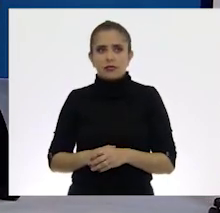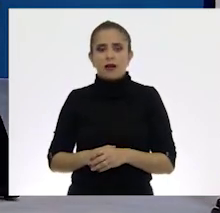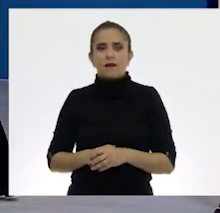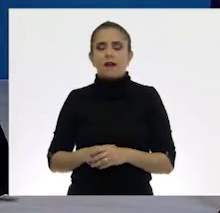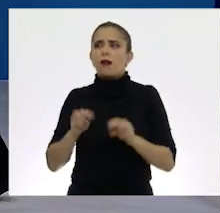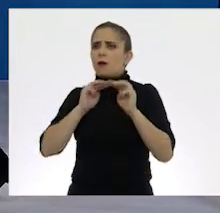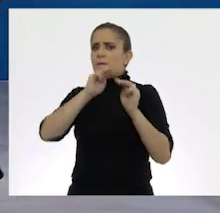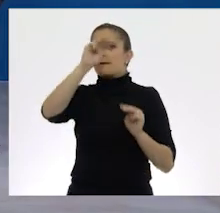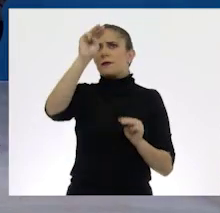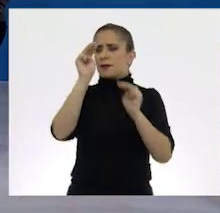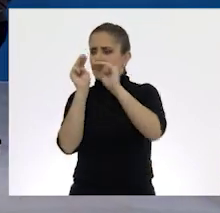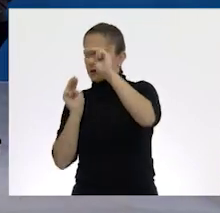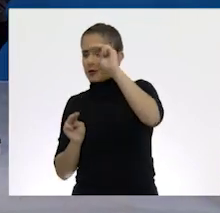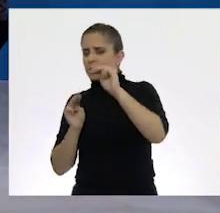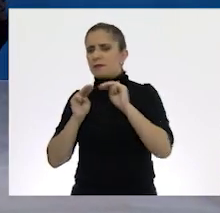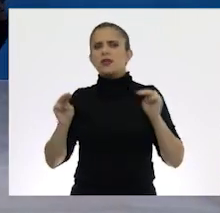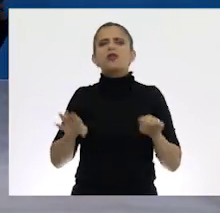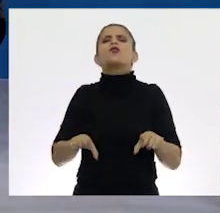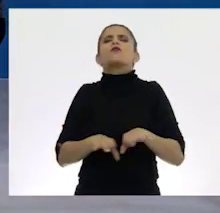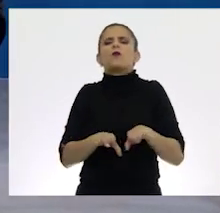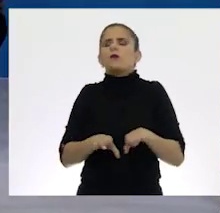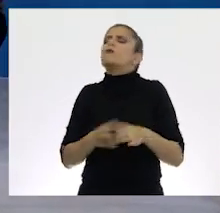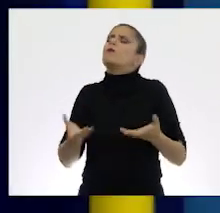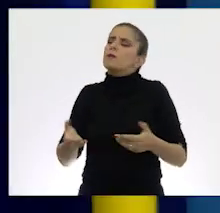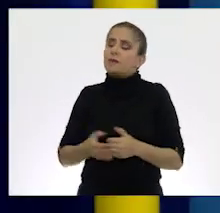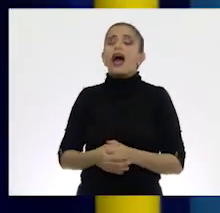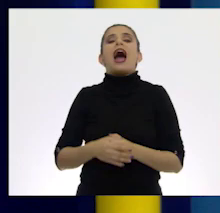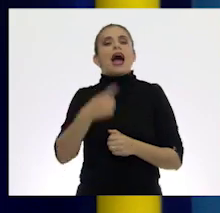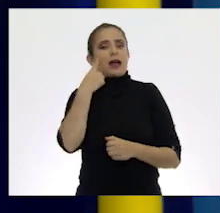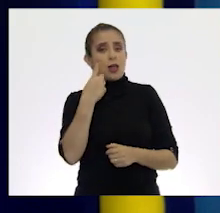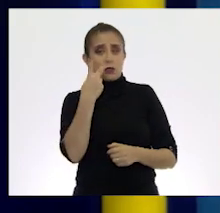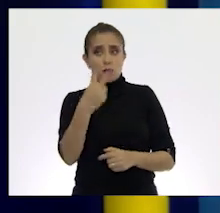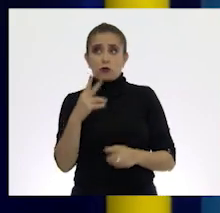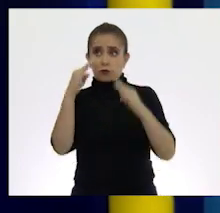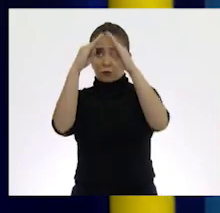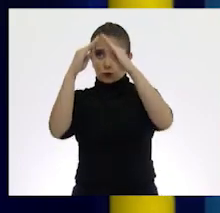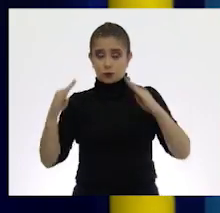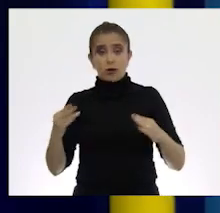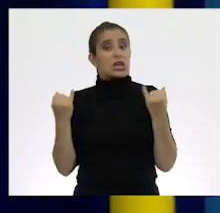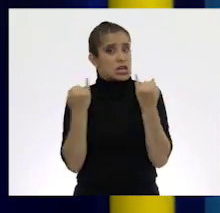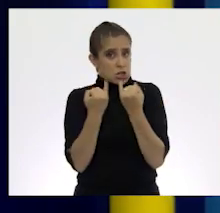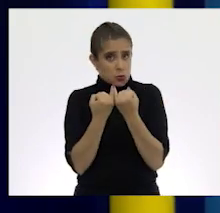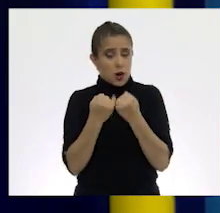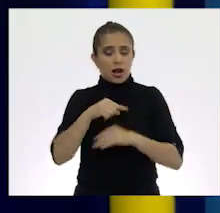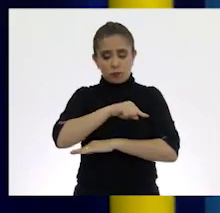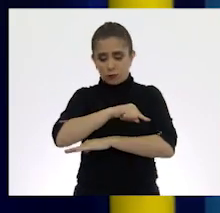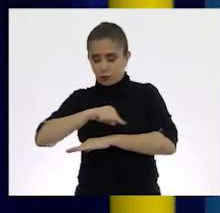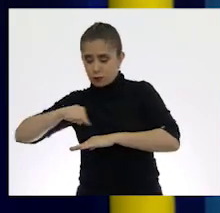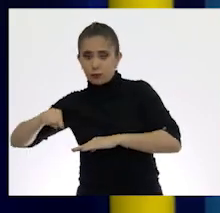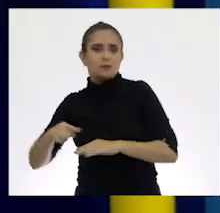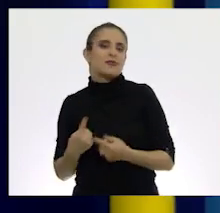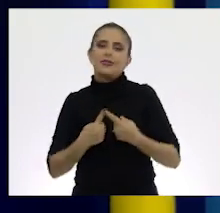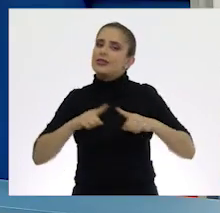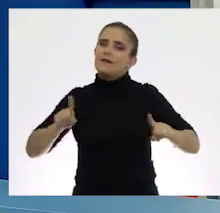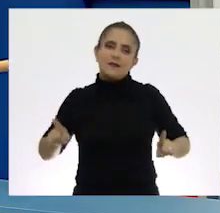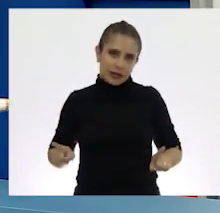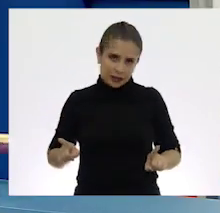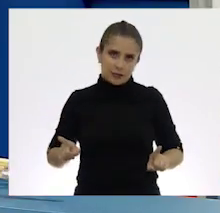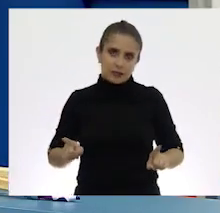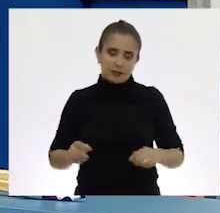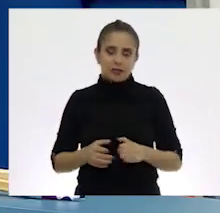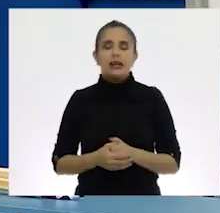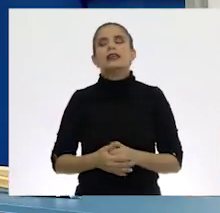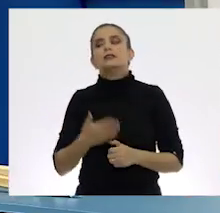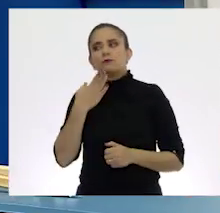sus medidas de sus lados? Que dos de sus lados miden lo mismo y Perfecto. uno de ellos no. Muy bien. ¿Qué